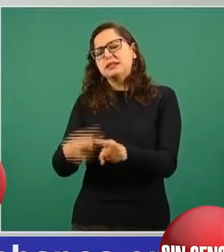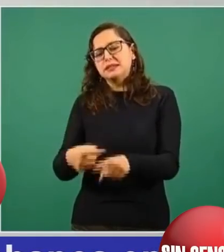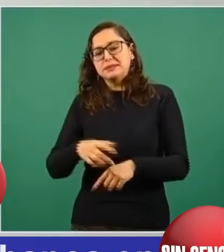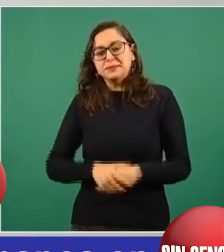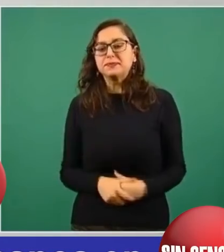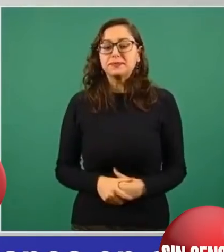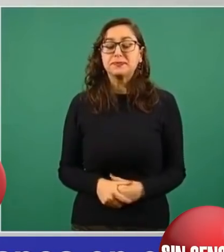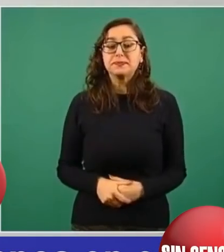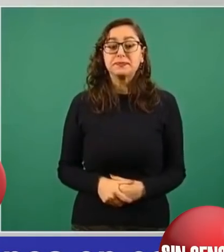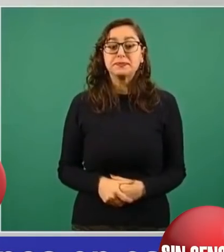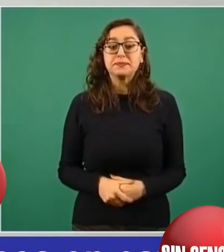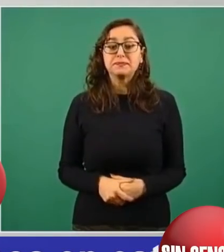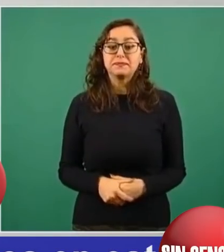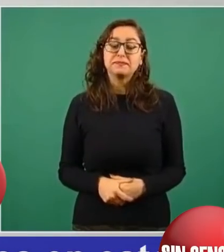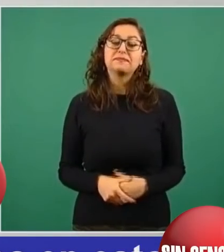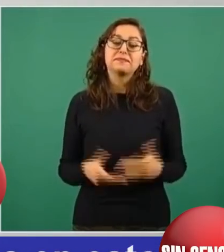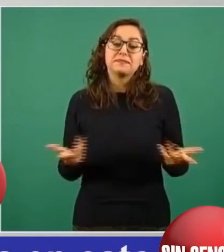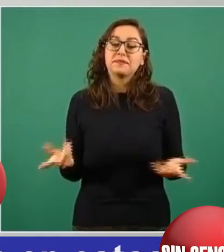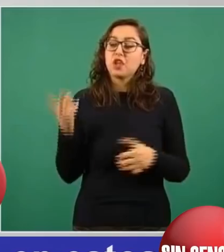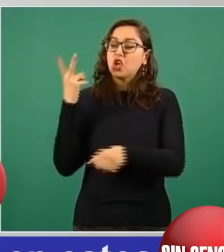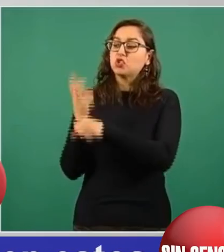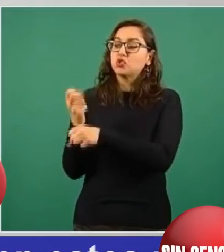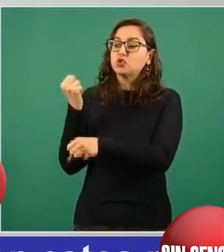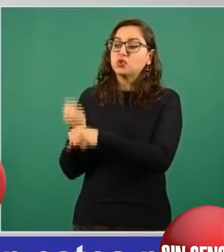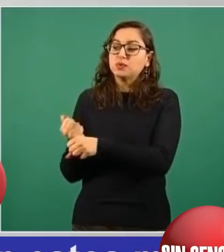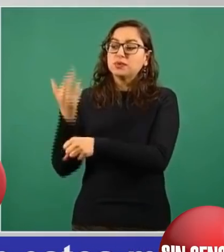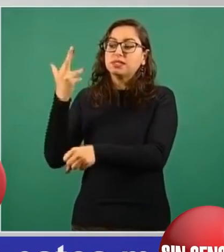El que estaba de subsecretario de Hacienda,